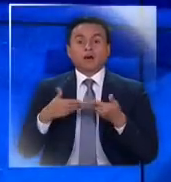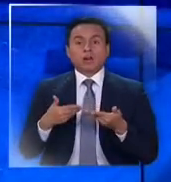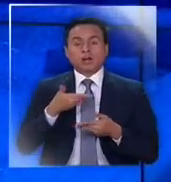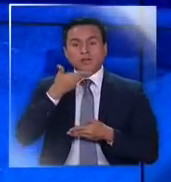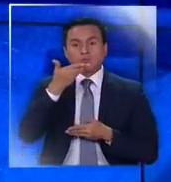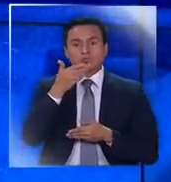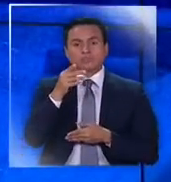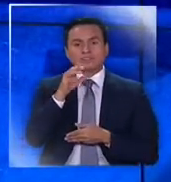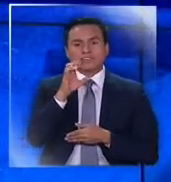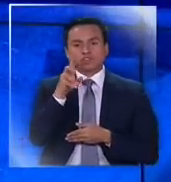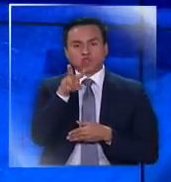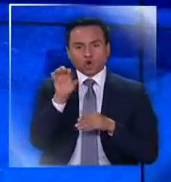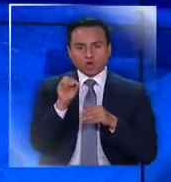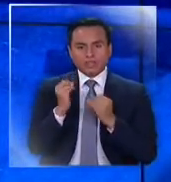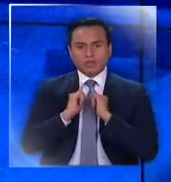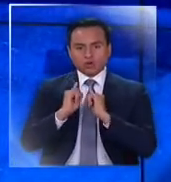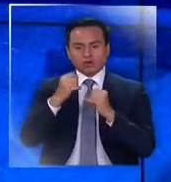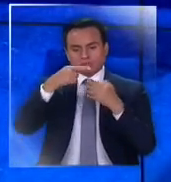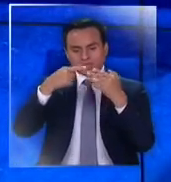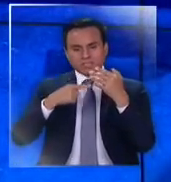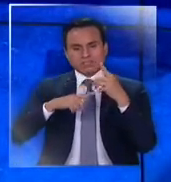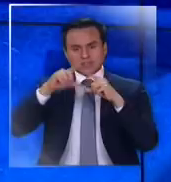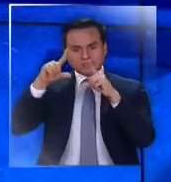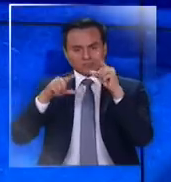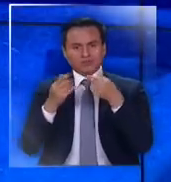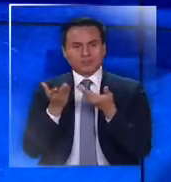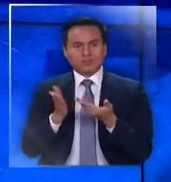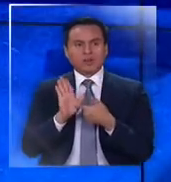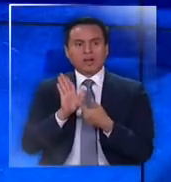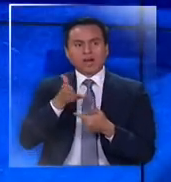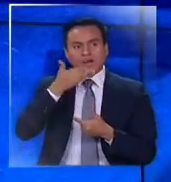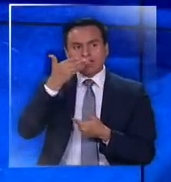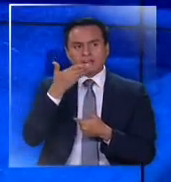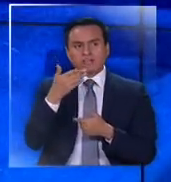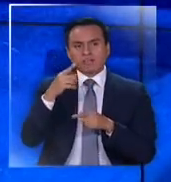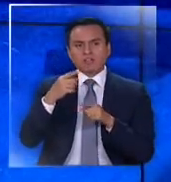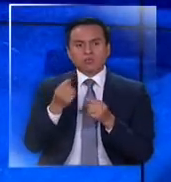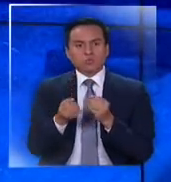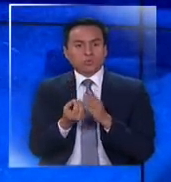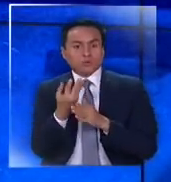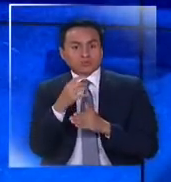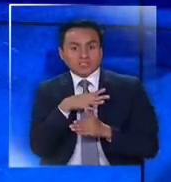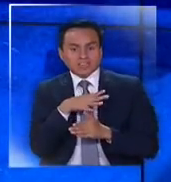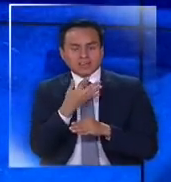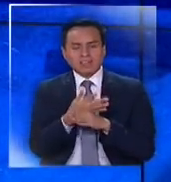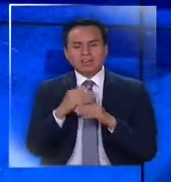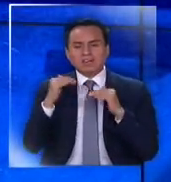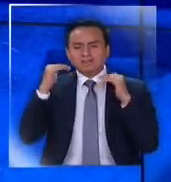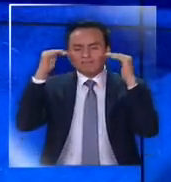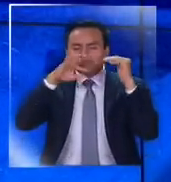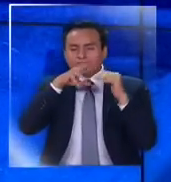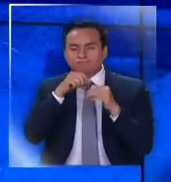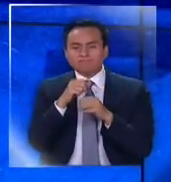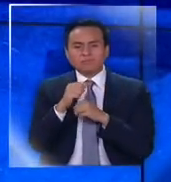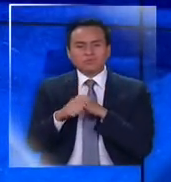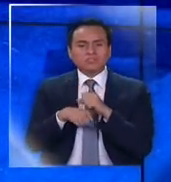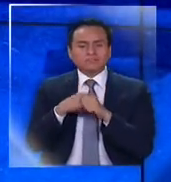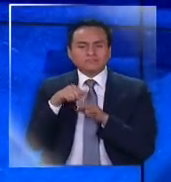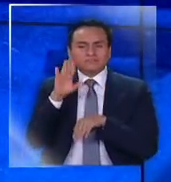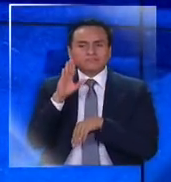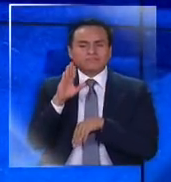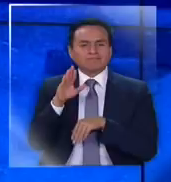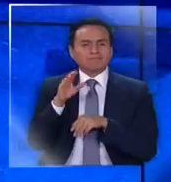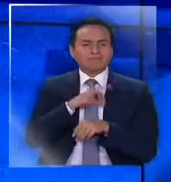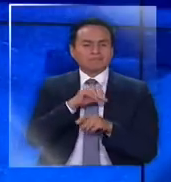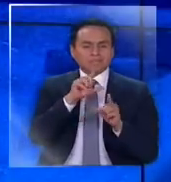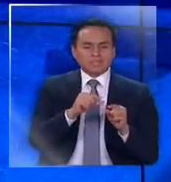Hablemos del censo. Bueno, entregó muchas cifras como estas. Hablan de un nuevo Chile. Uno que tiene a los adultos mayores, producto de las bajas pensiones,